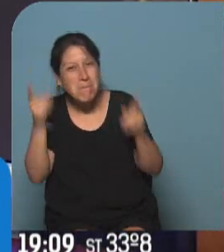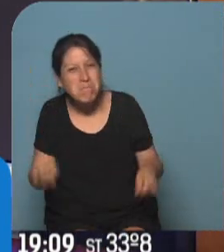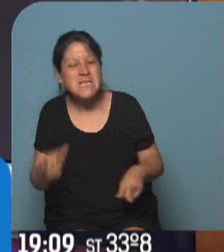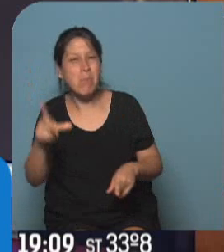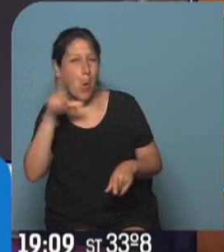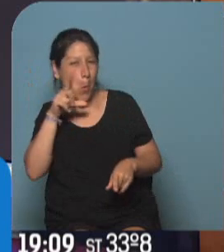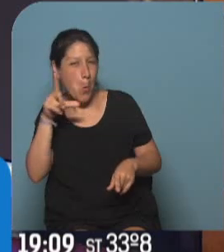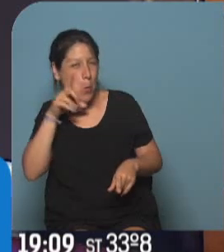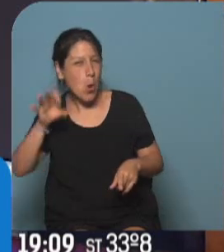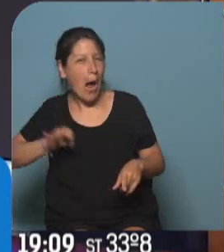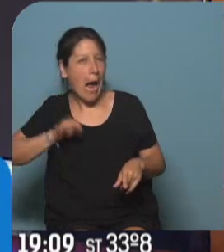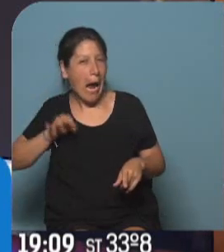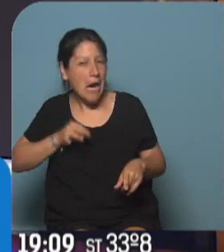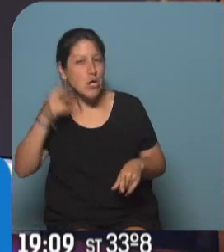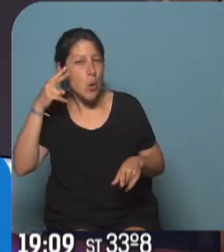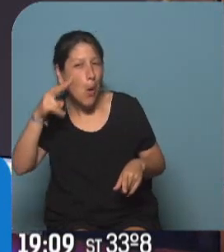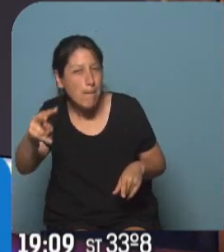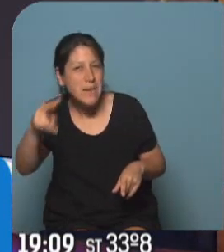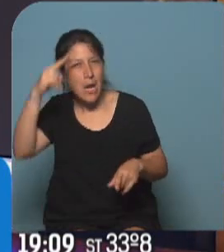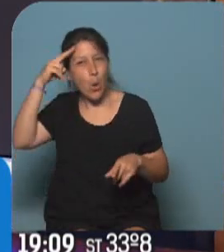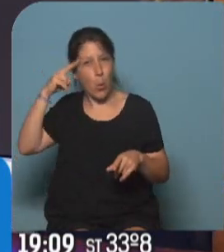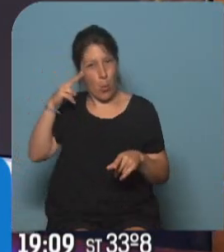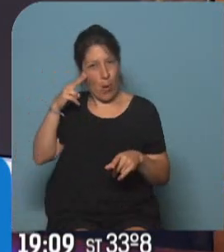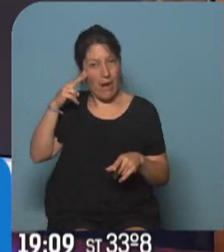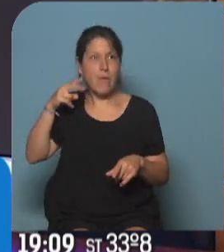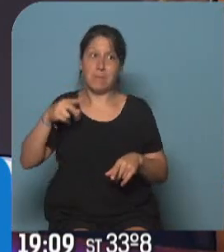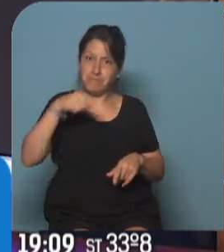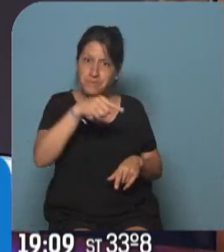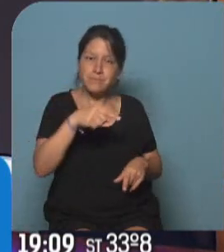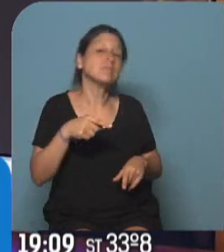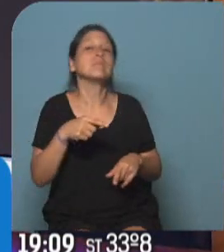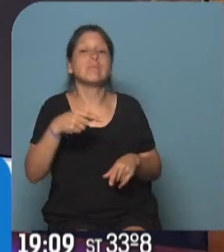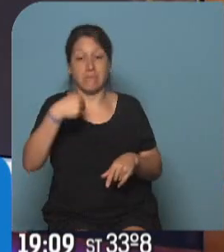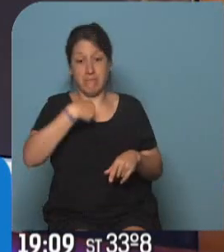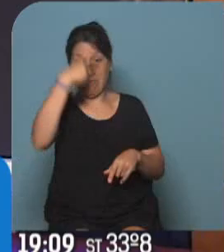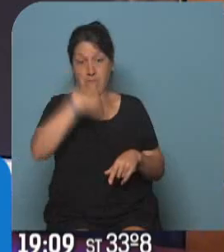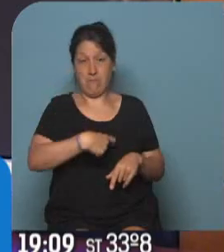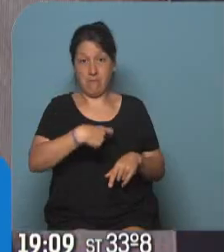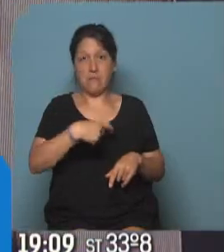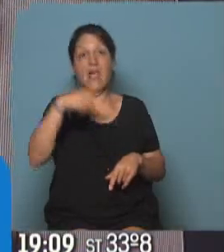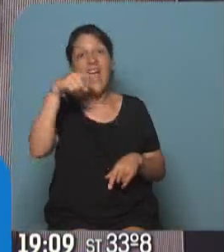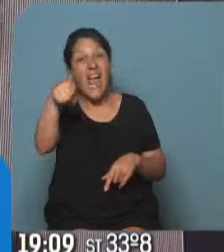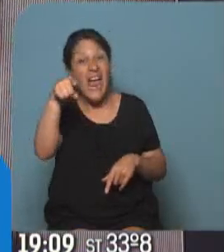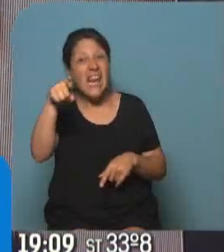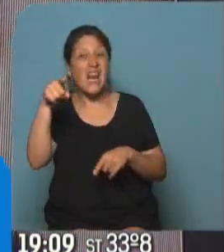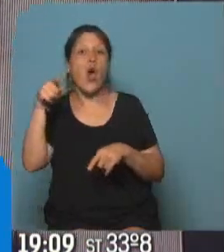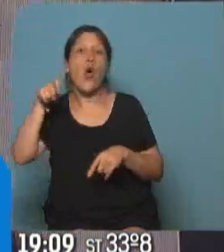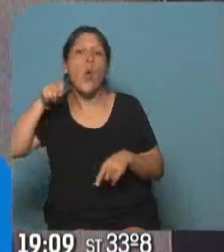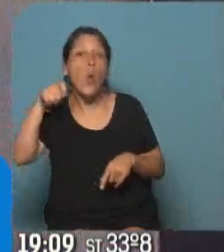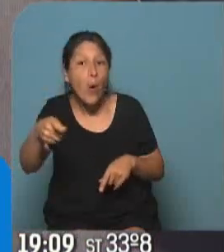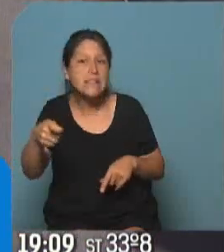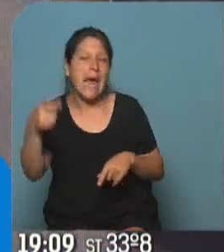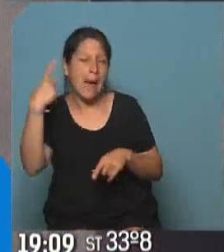matrimonio Kirchner se había incrementado en un 158%. Manzanares lo que dice es que Ollarvide terminó manipulando los